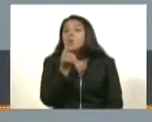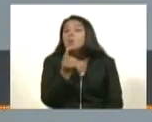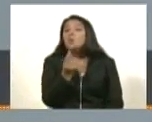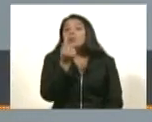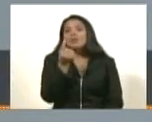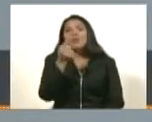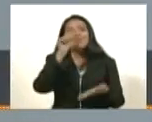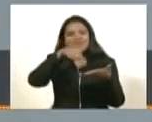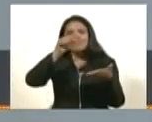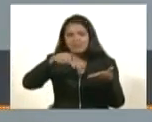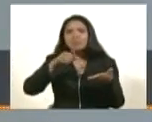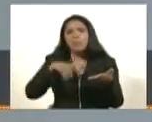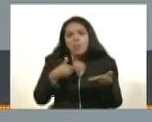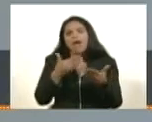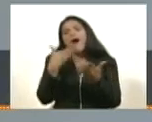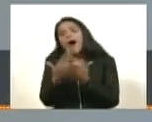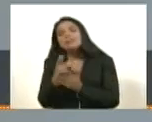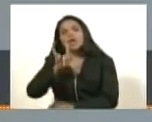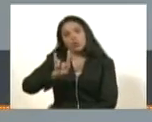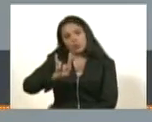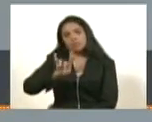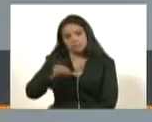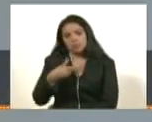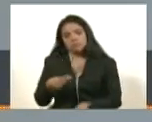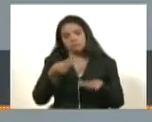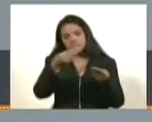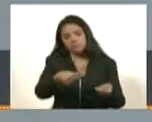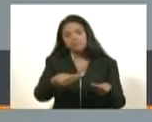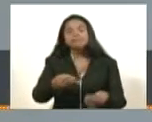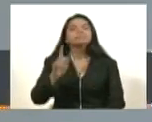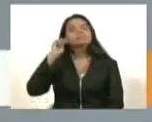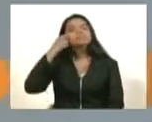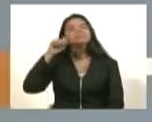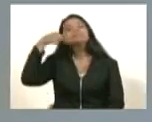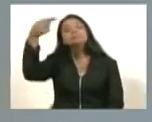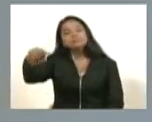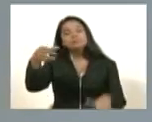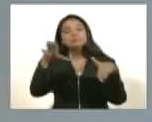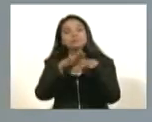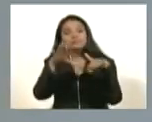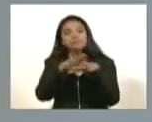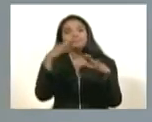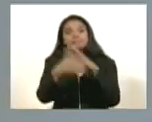entrega de las firmas, que se realizará hasta el día lunes. También recordó que el próximo martes será